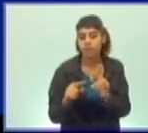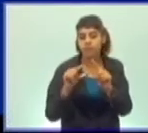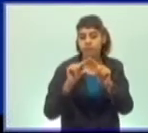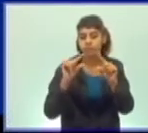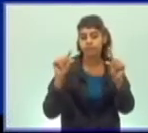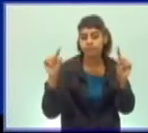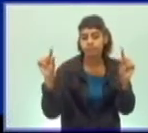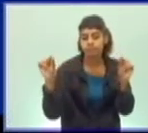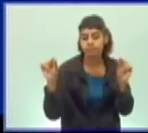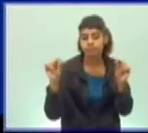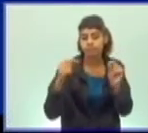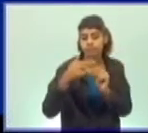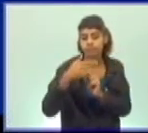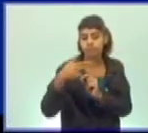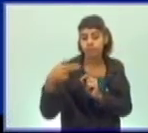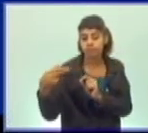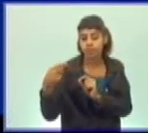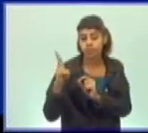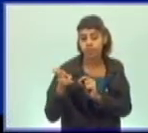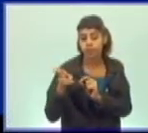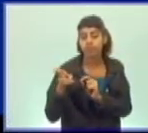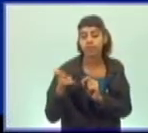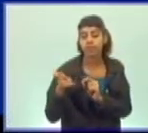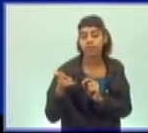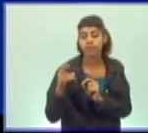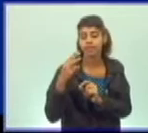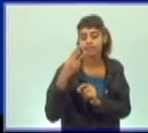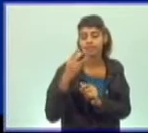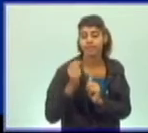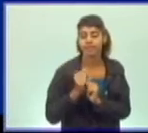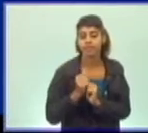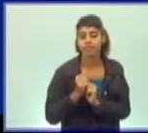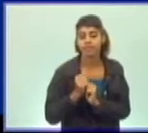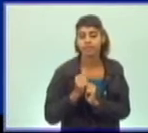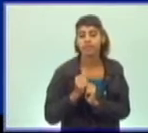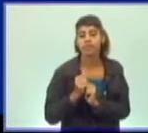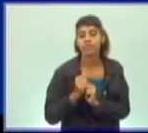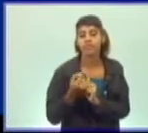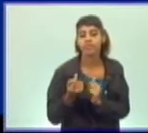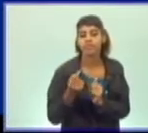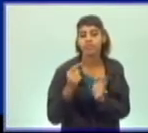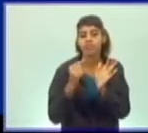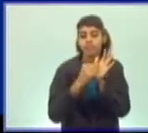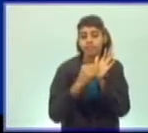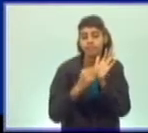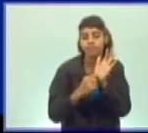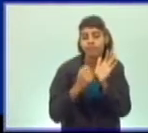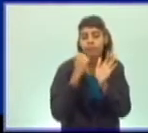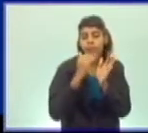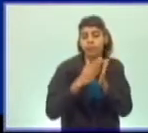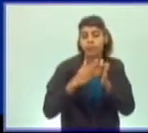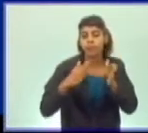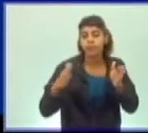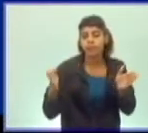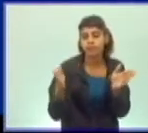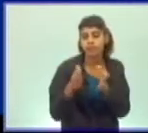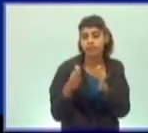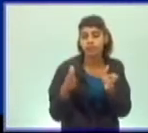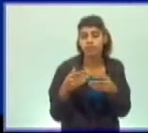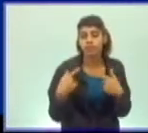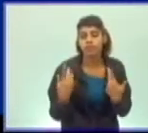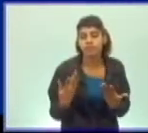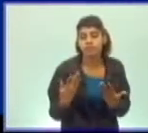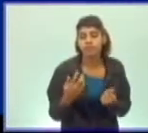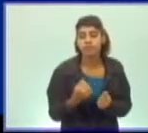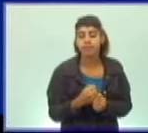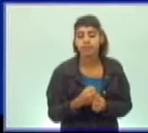de la tabla periódica donde aparece el periodo 3 y les piden elemento de mayor tamaño del átomo y que ustedes justifiquen.